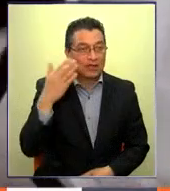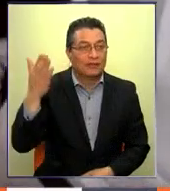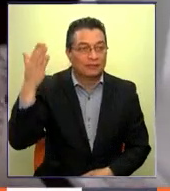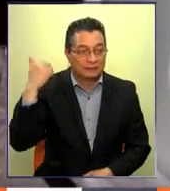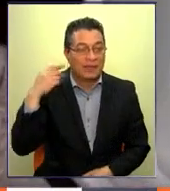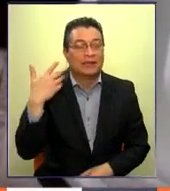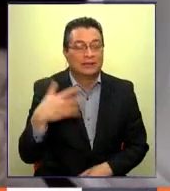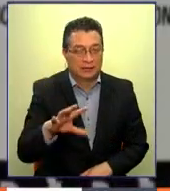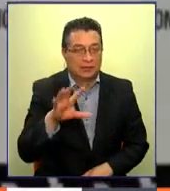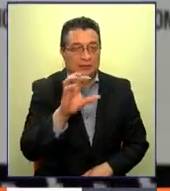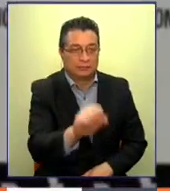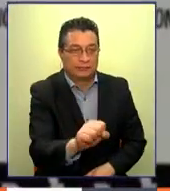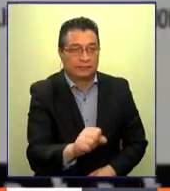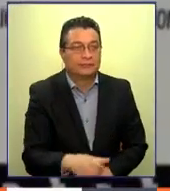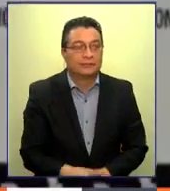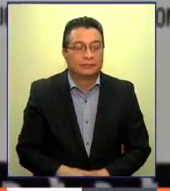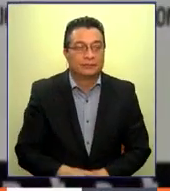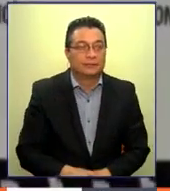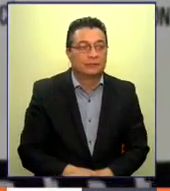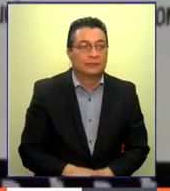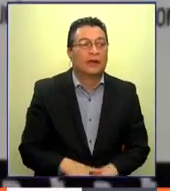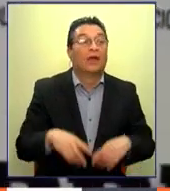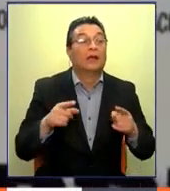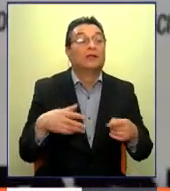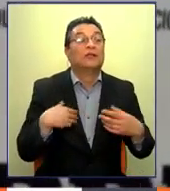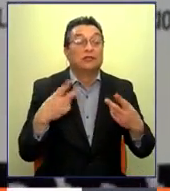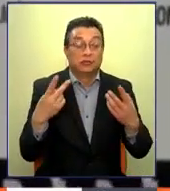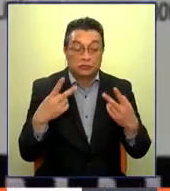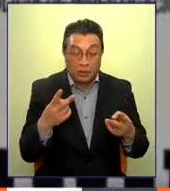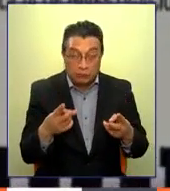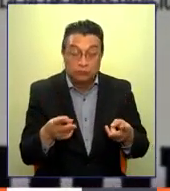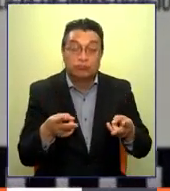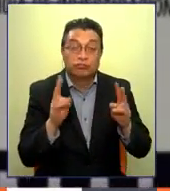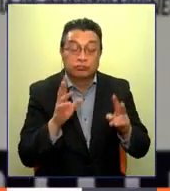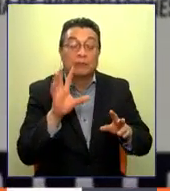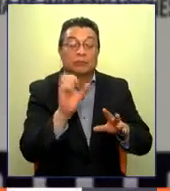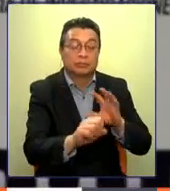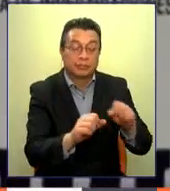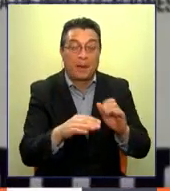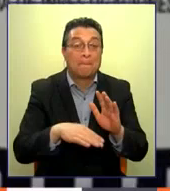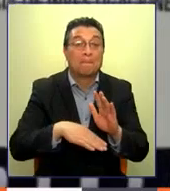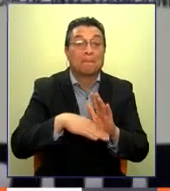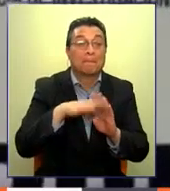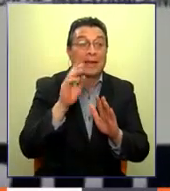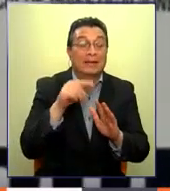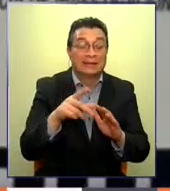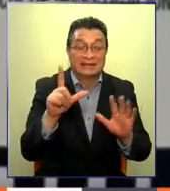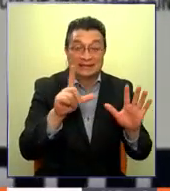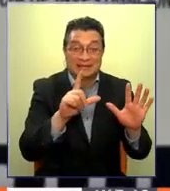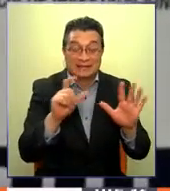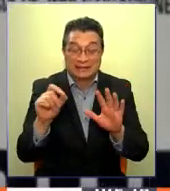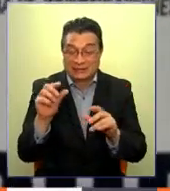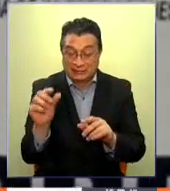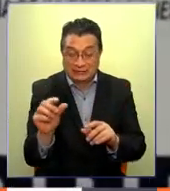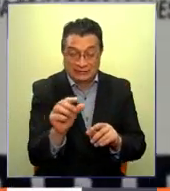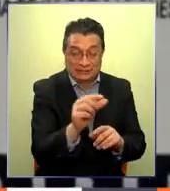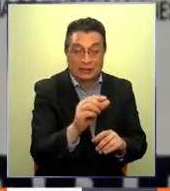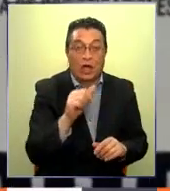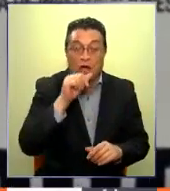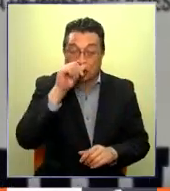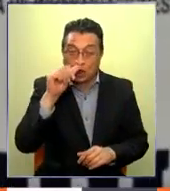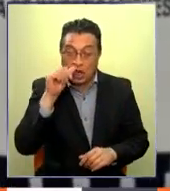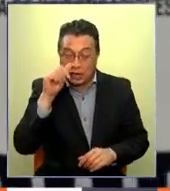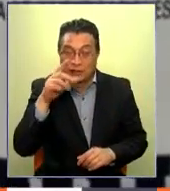con ellos. Donde a su vez permitió incautar más de 700 papelinas de cocaína base,